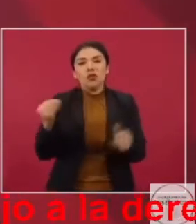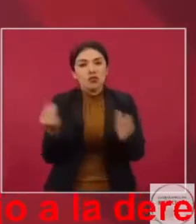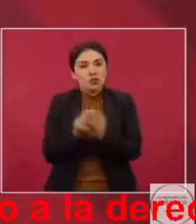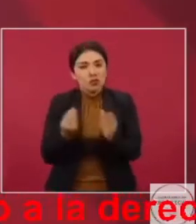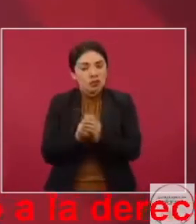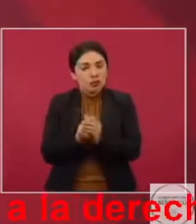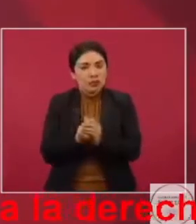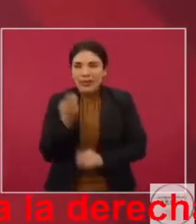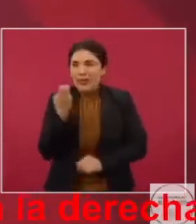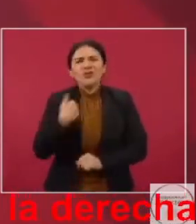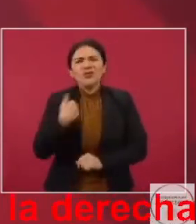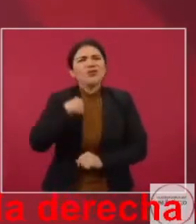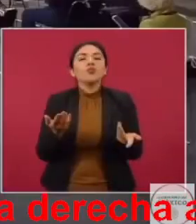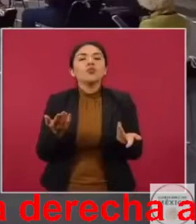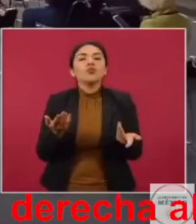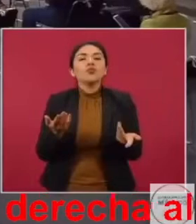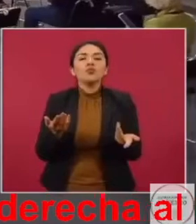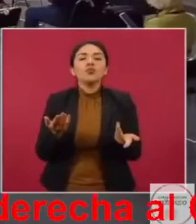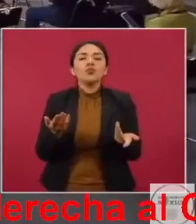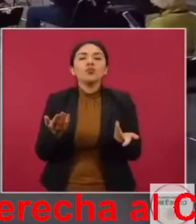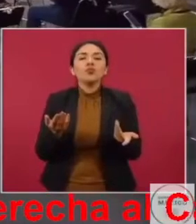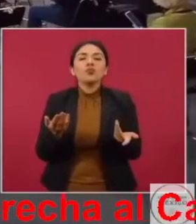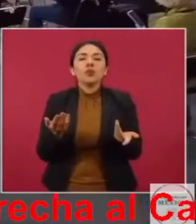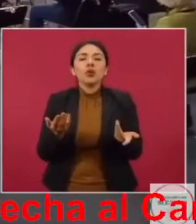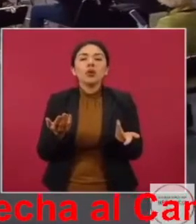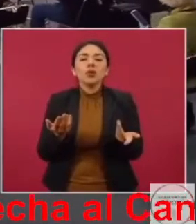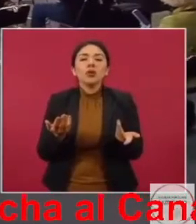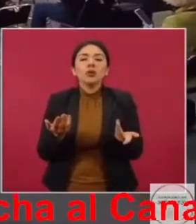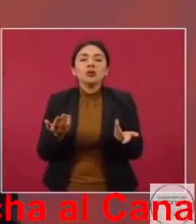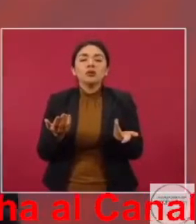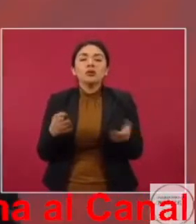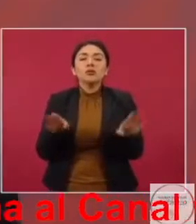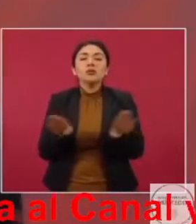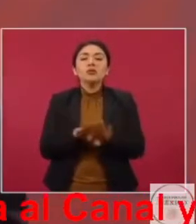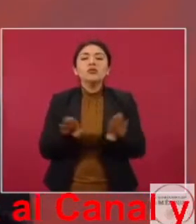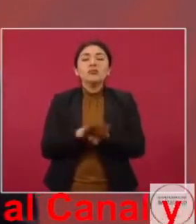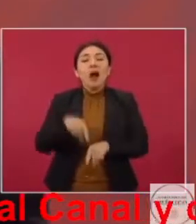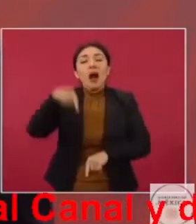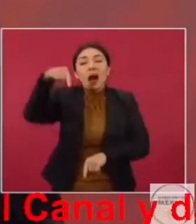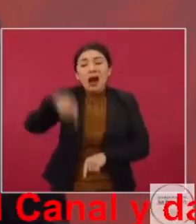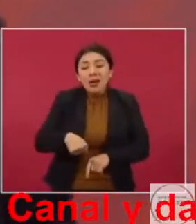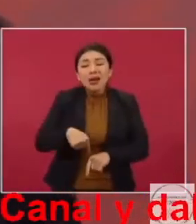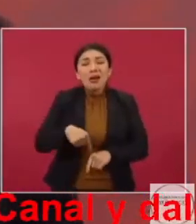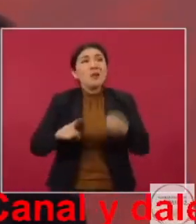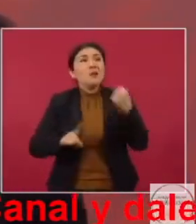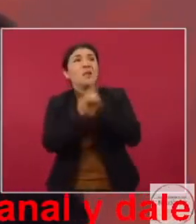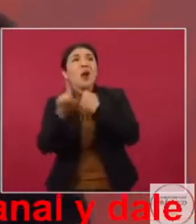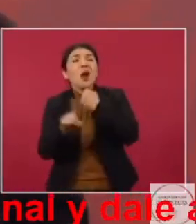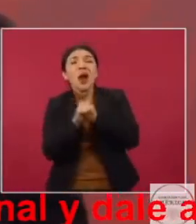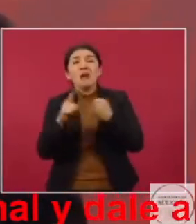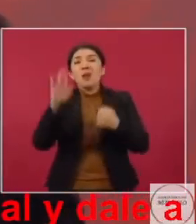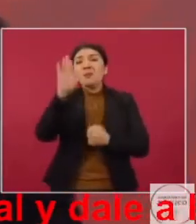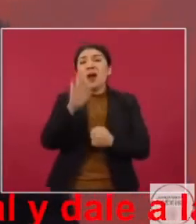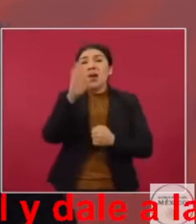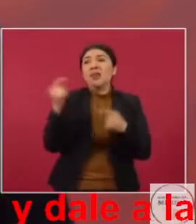entonces no queremos además ser el territorio de conflicto entre potencias